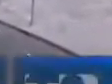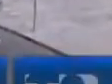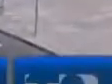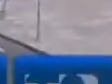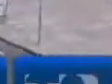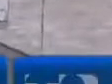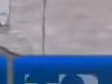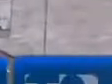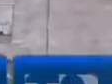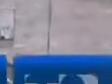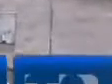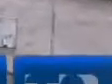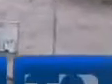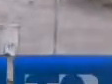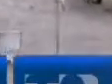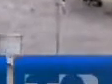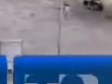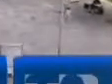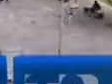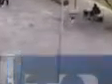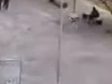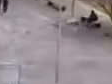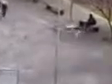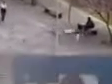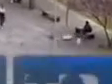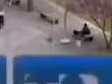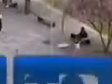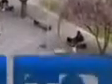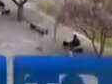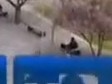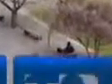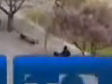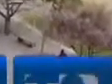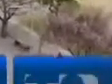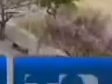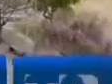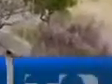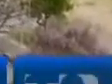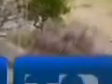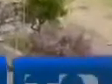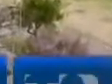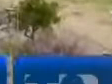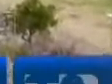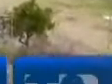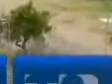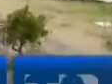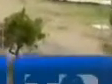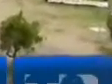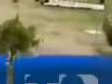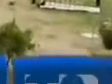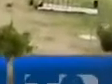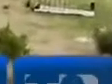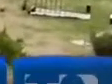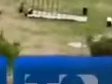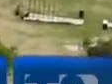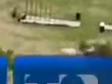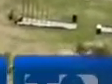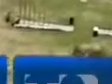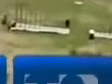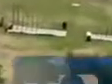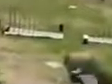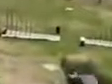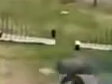La Red 102.1, RTP Radio 96.5 FM en Guayas y Santa Elena,